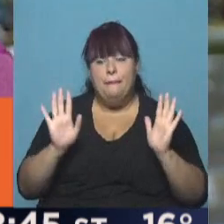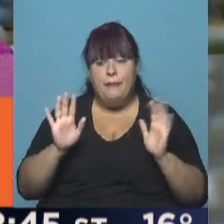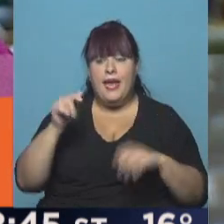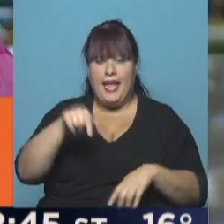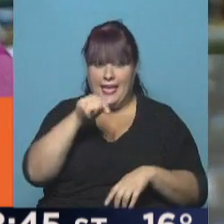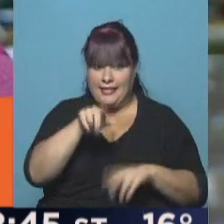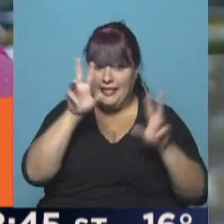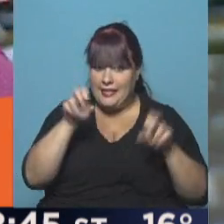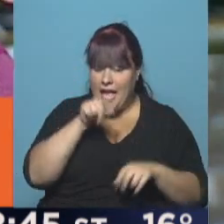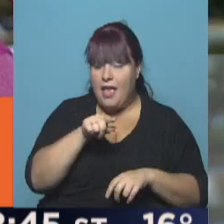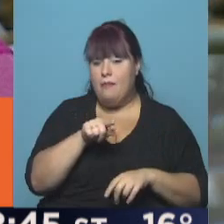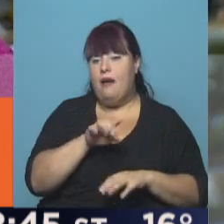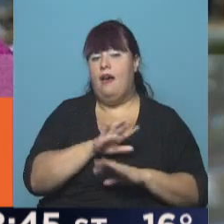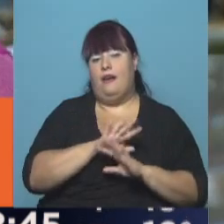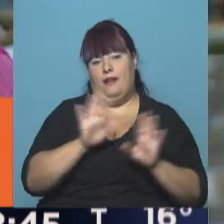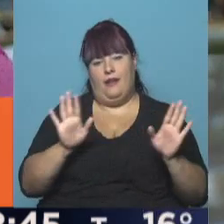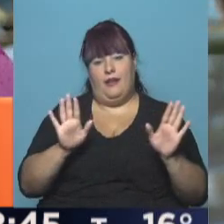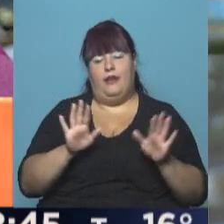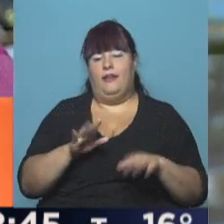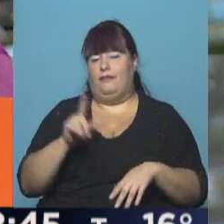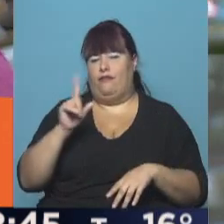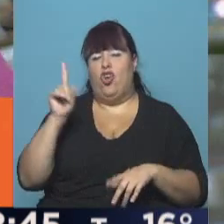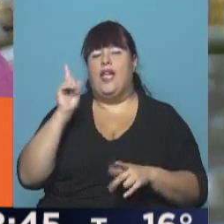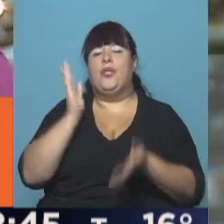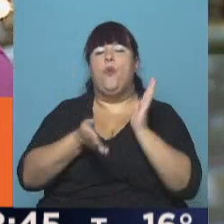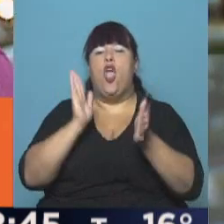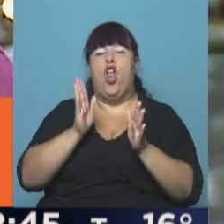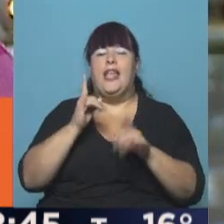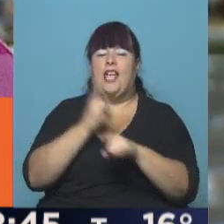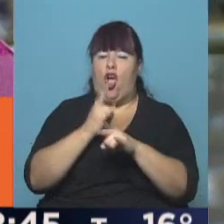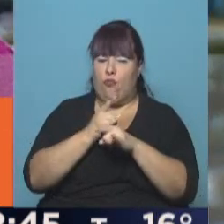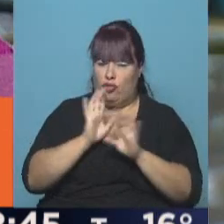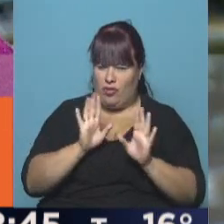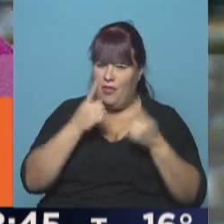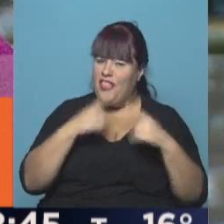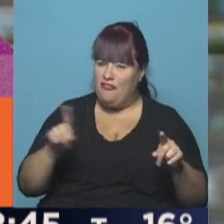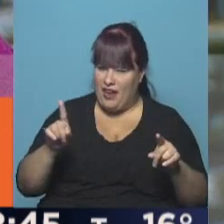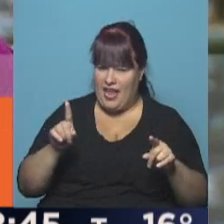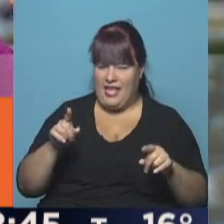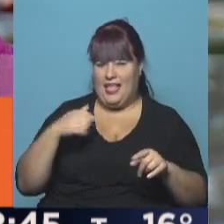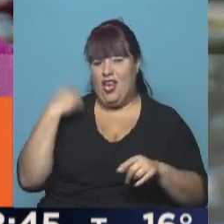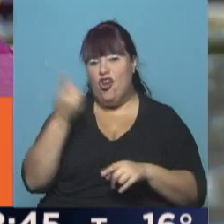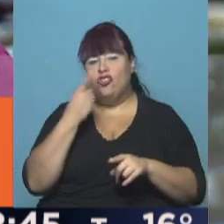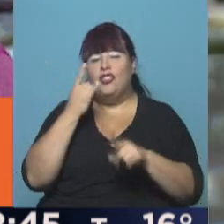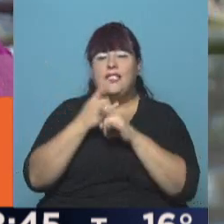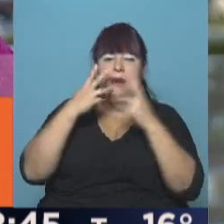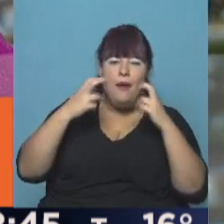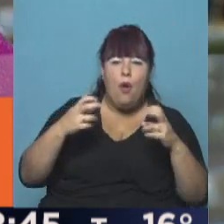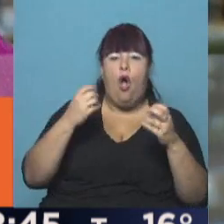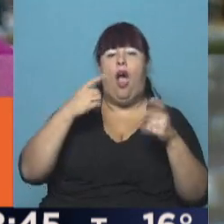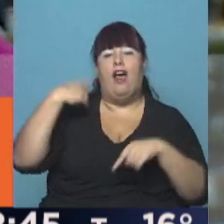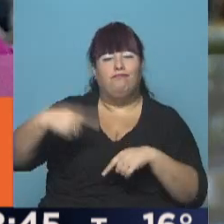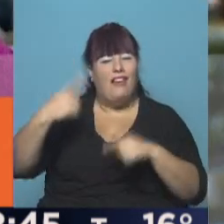este caso en particular está lejos de la violencia habitual que nosotros tratamos casi en